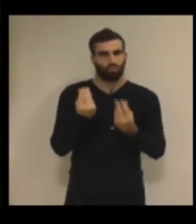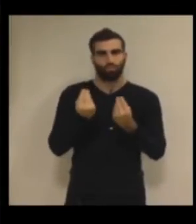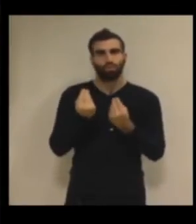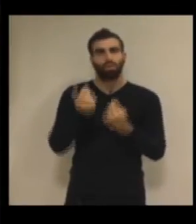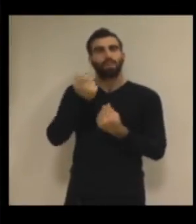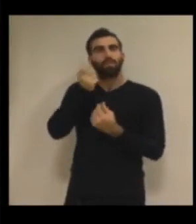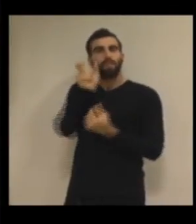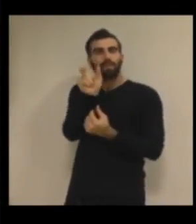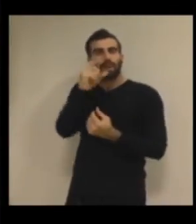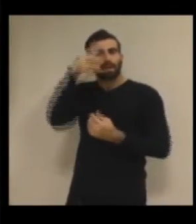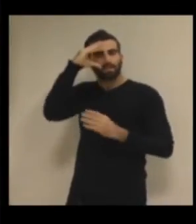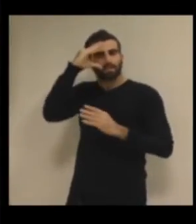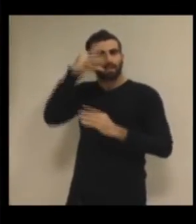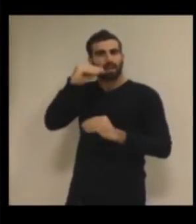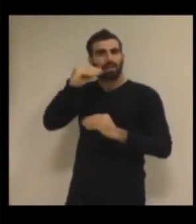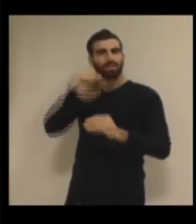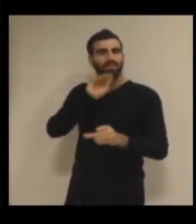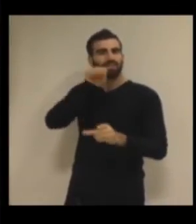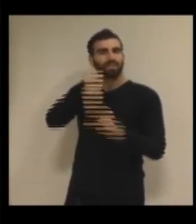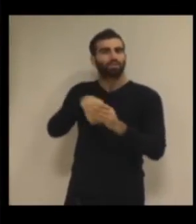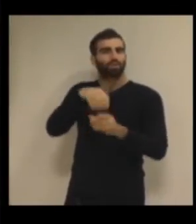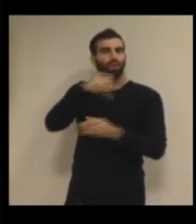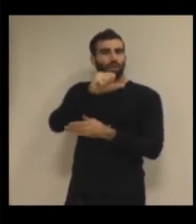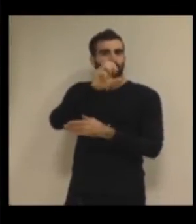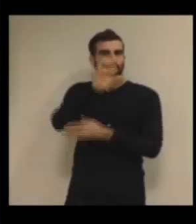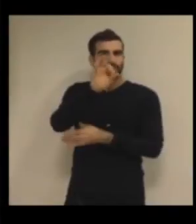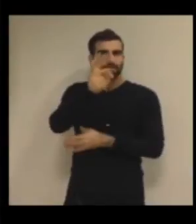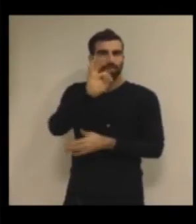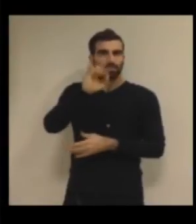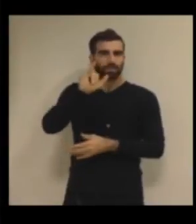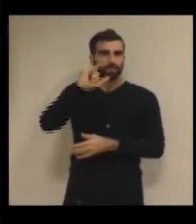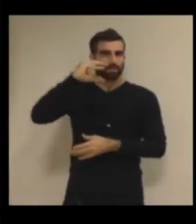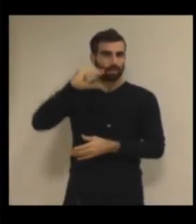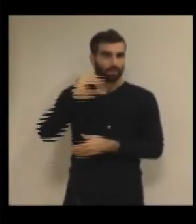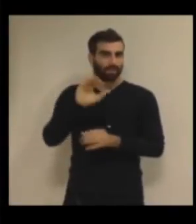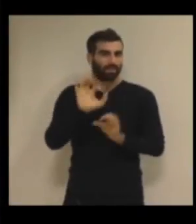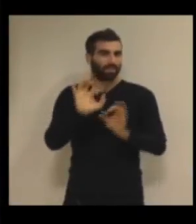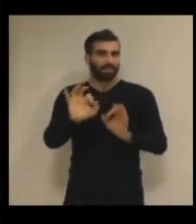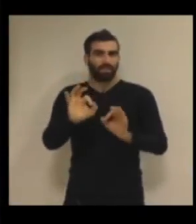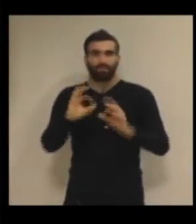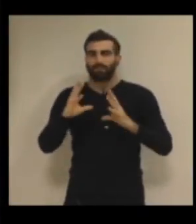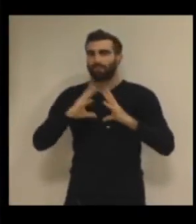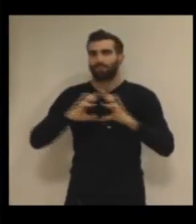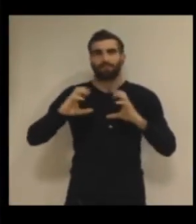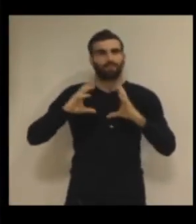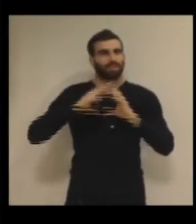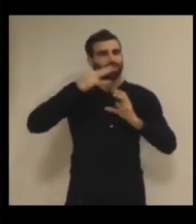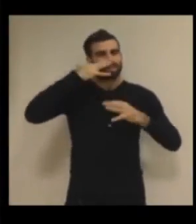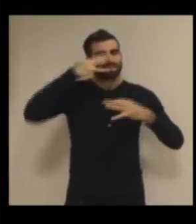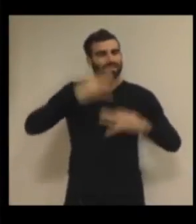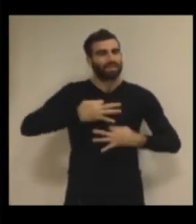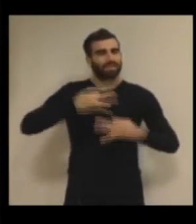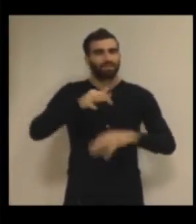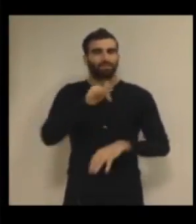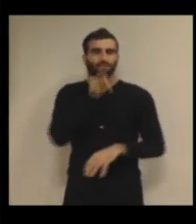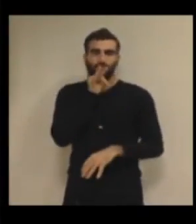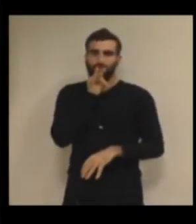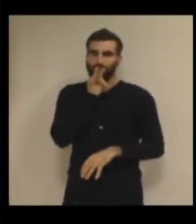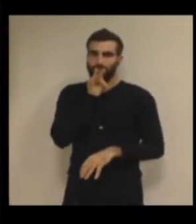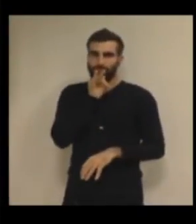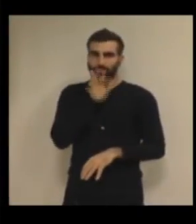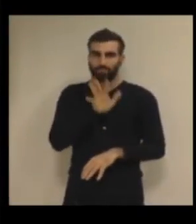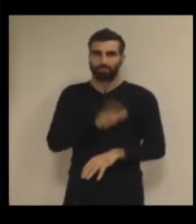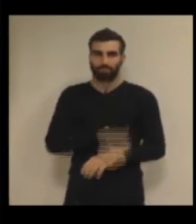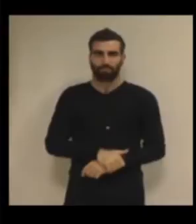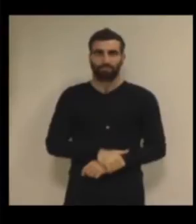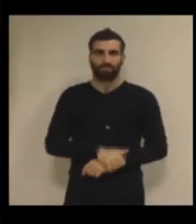ASTIC es a lo mejor, pues, algo más un deseo que una realidad, ¿no? O sea, yo diré que